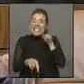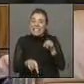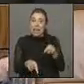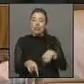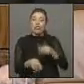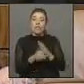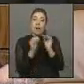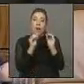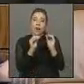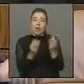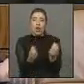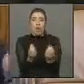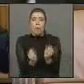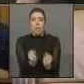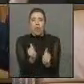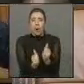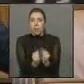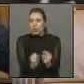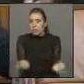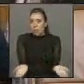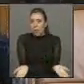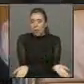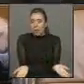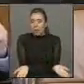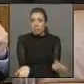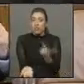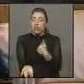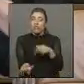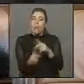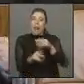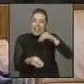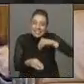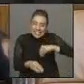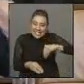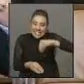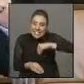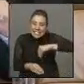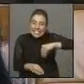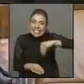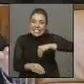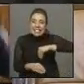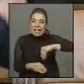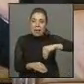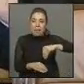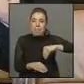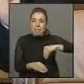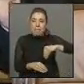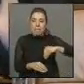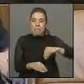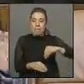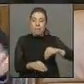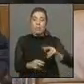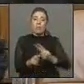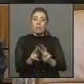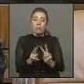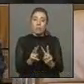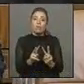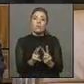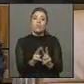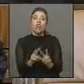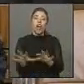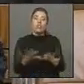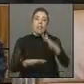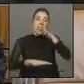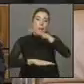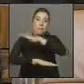capacitamos como competimos, estamos sembrando, ministro, estamos sembrando y estamos produciendo los recursos del